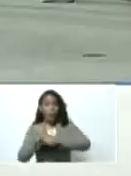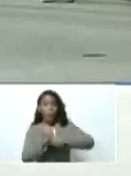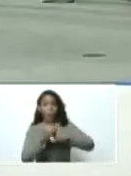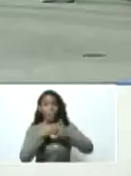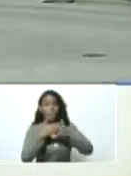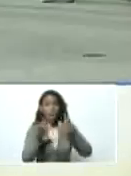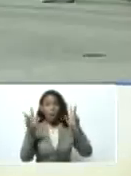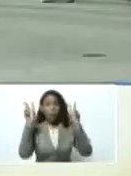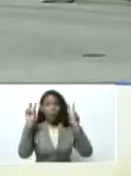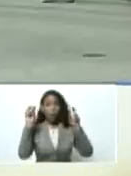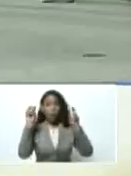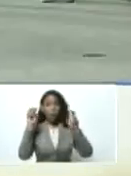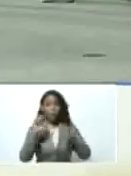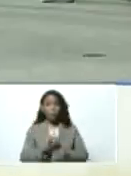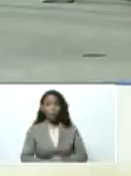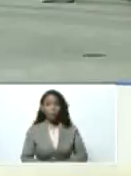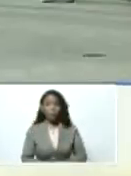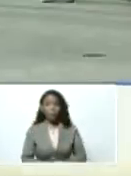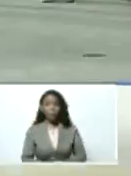inauguramos.